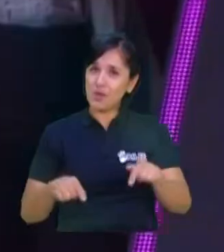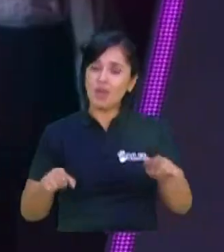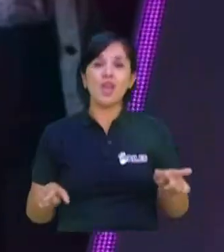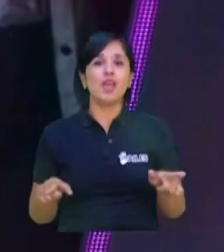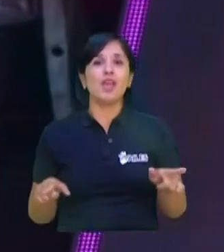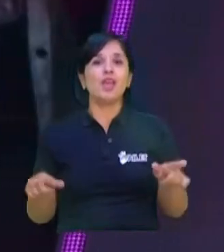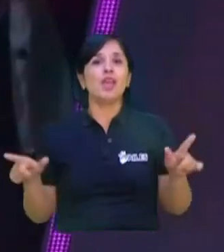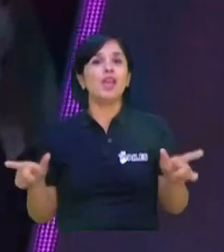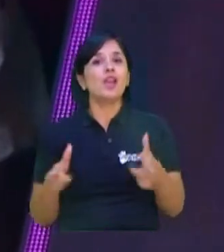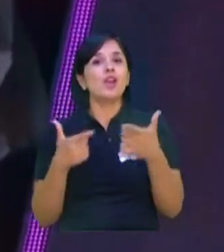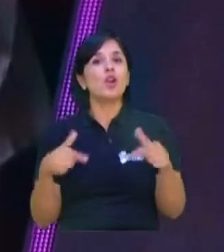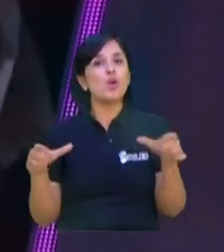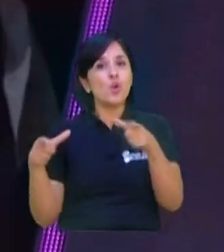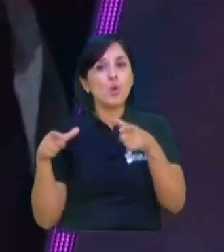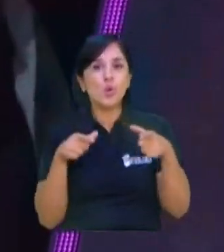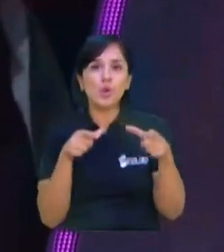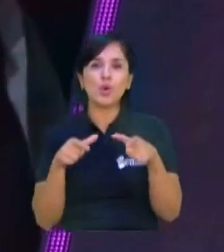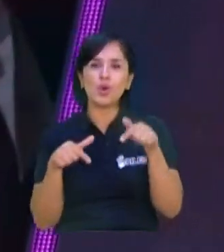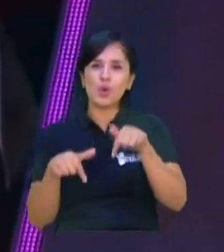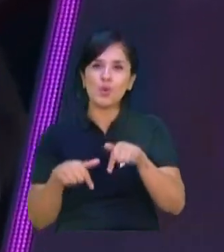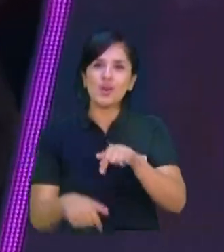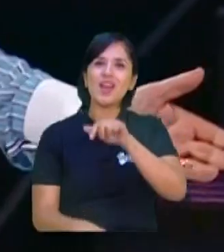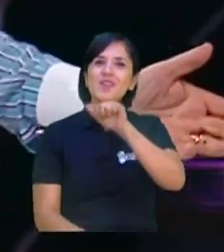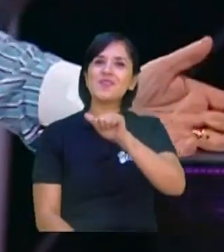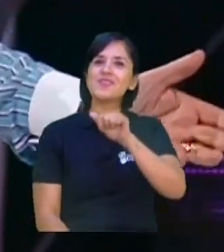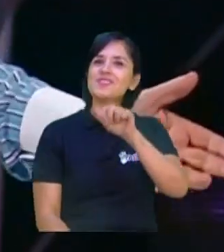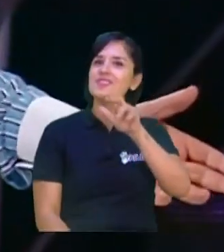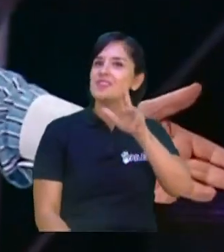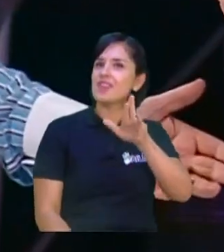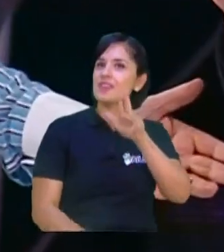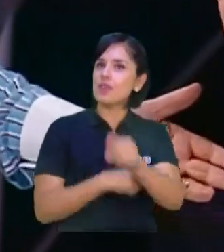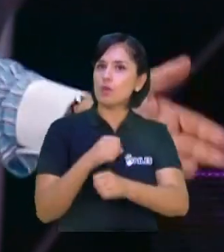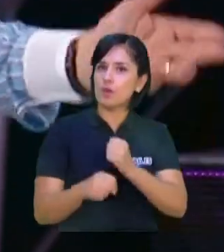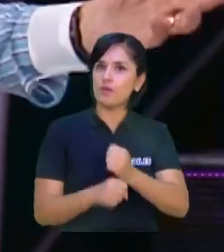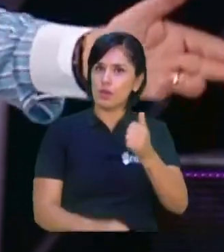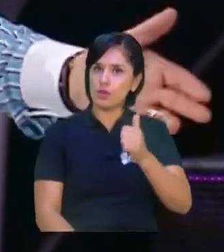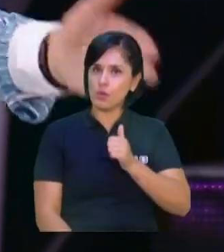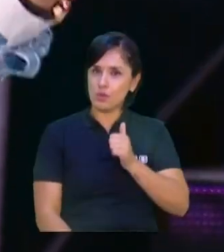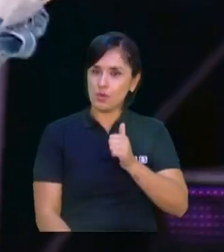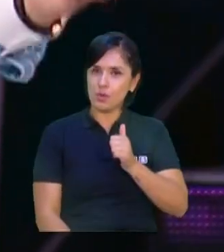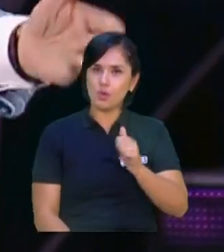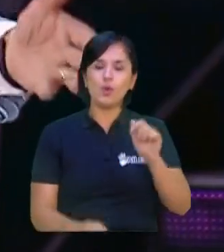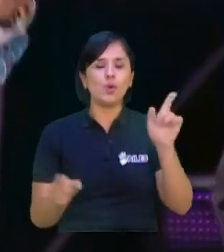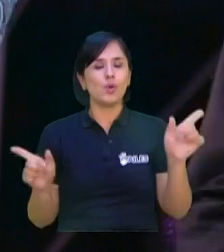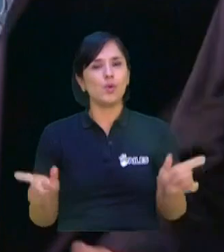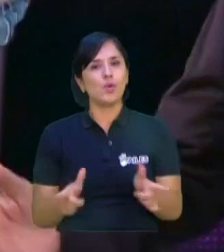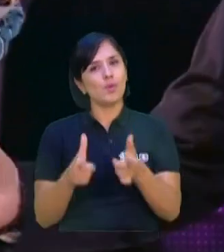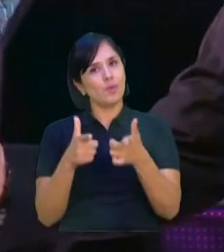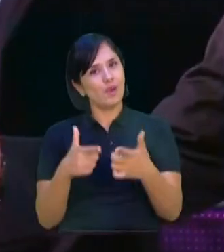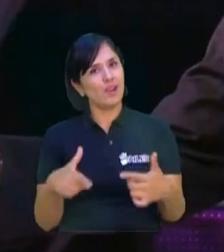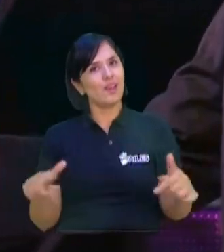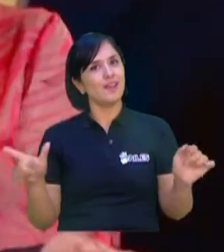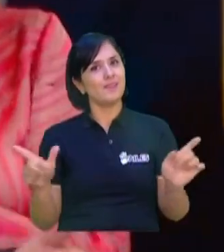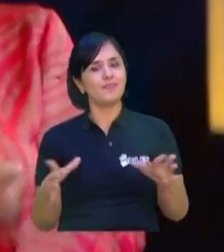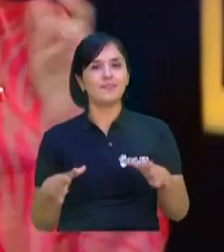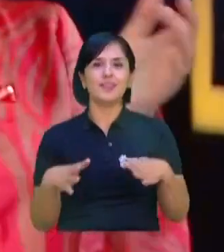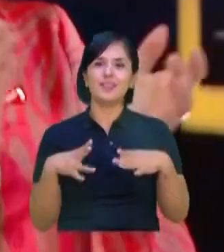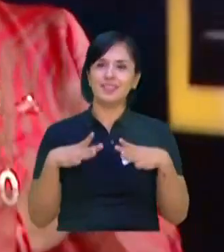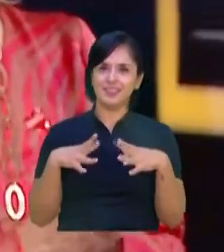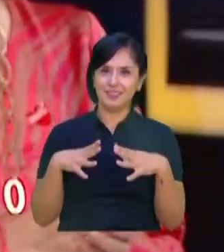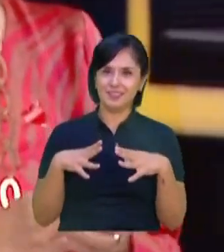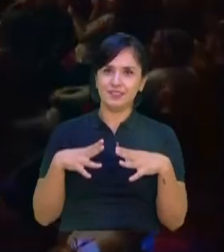que me faltó decir. Sí, pues, cumple hoy día 69 años. Que lo cumpla